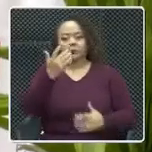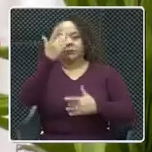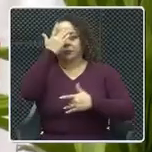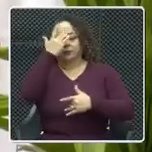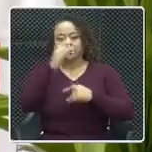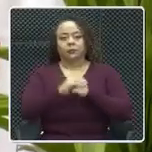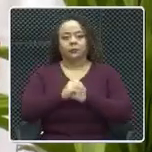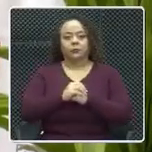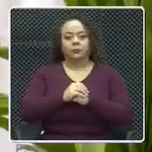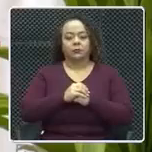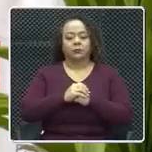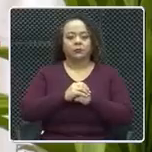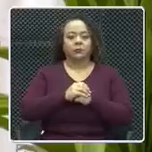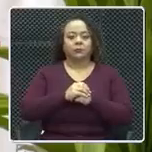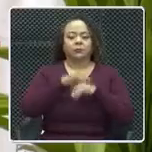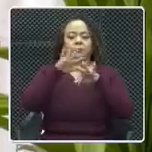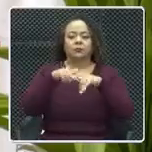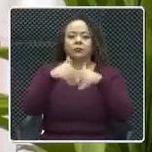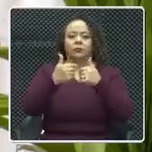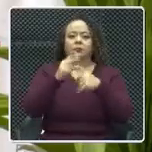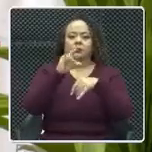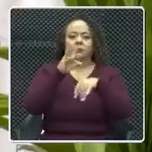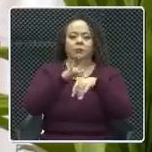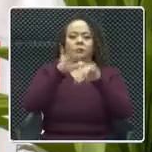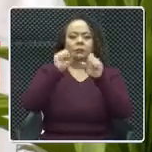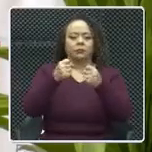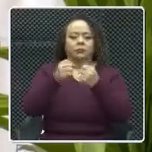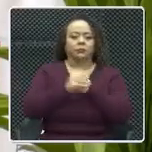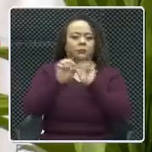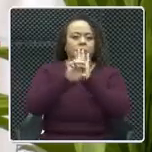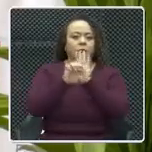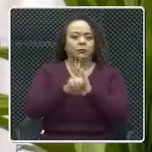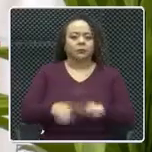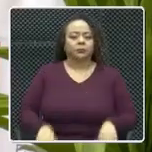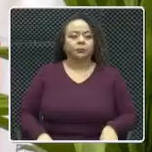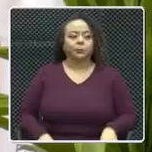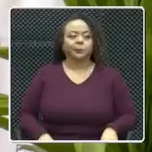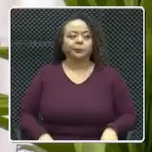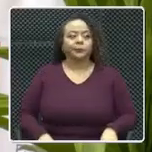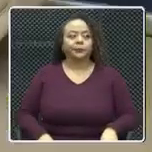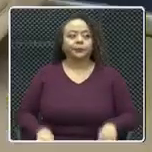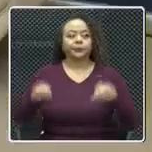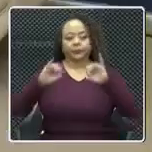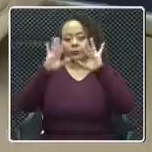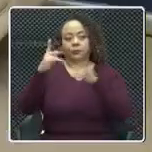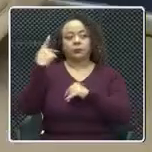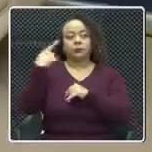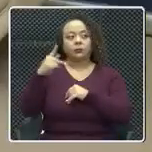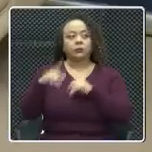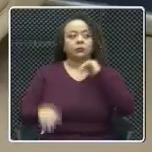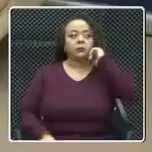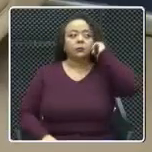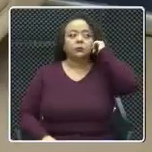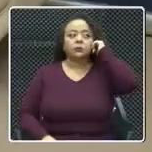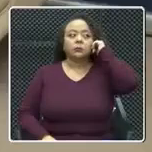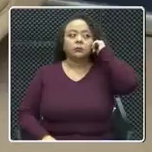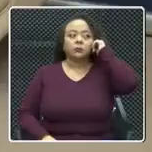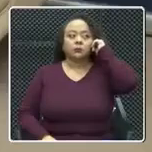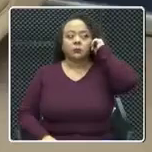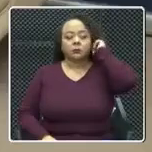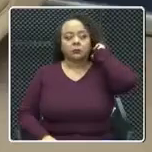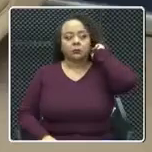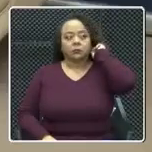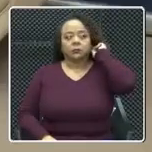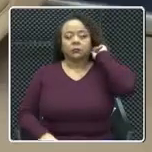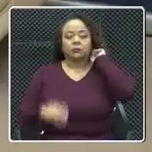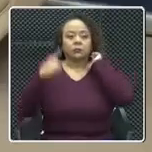enfermedad. ¿Cómo es intangible? ¿Podrían darnos un ejemplo? Claro, riesgo, vamos a ver, puede ser, el riesgo puede